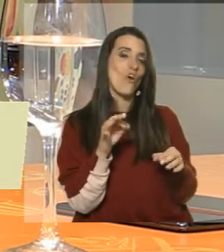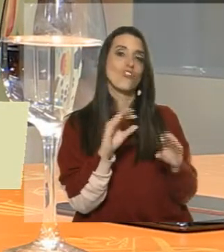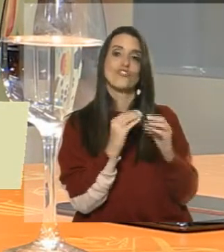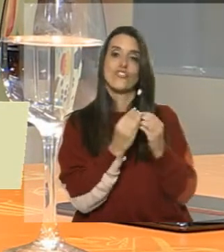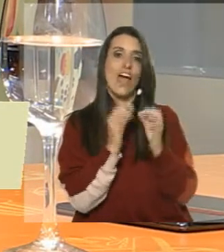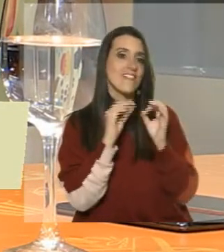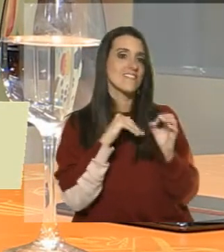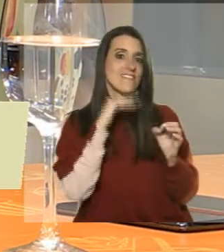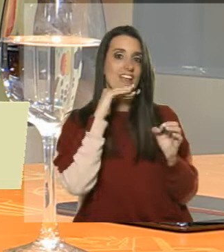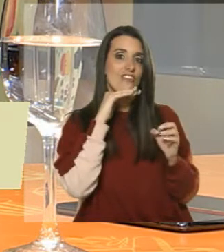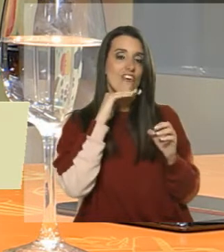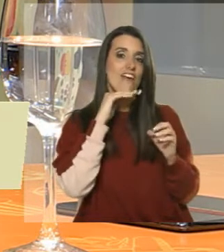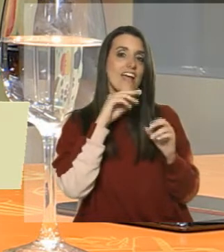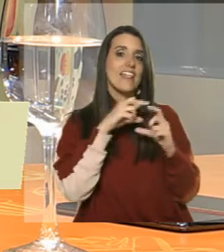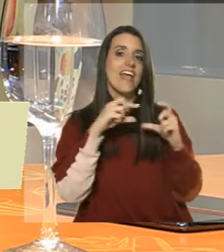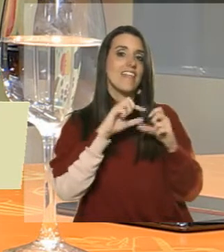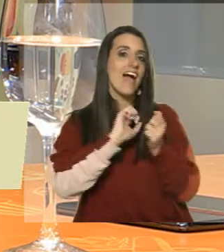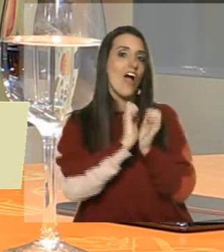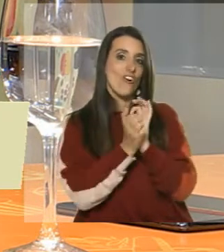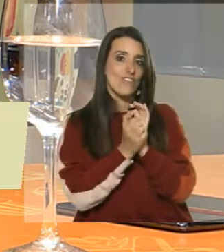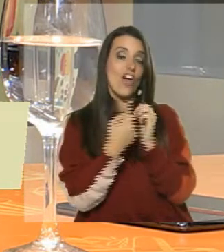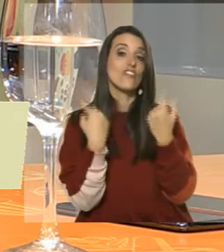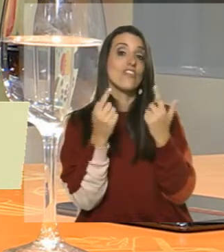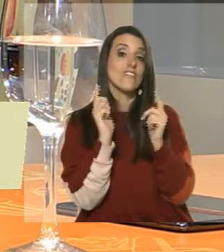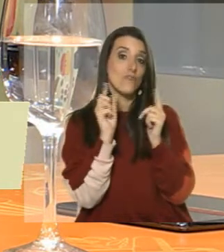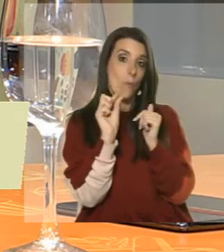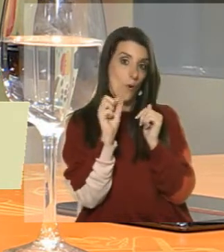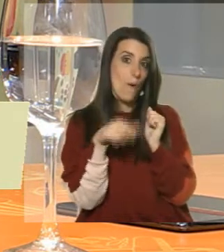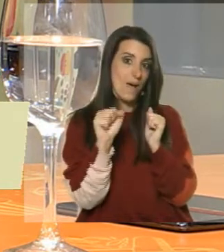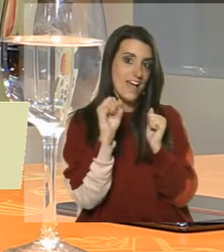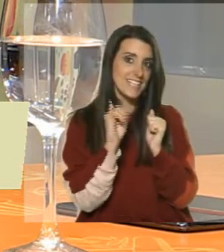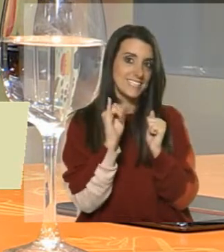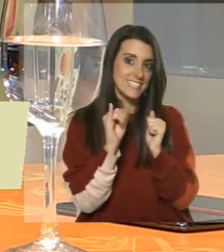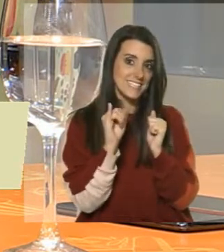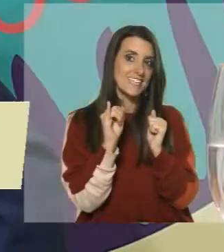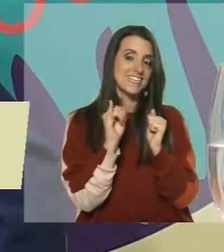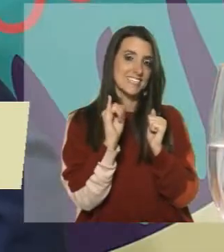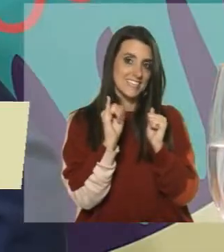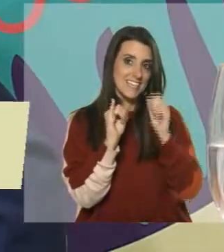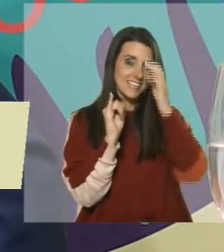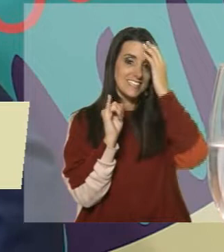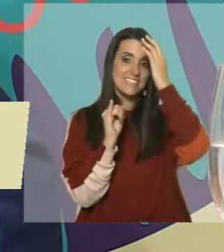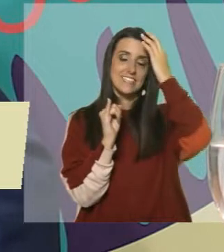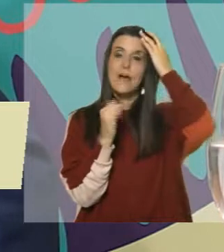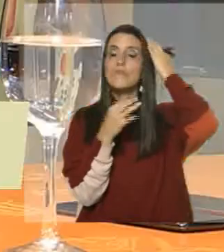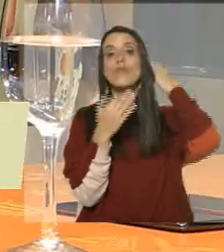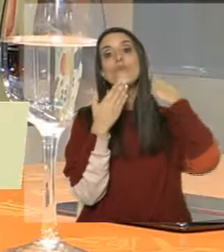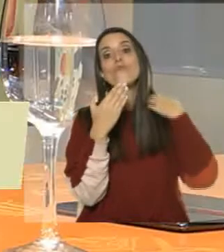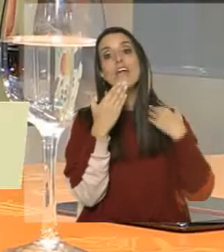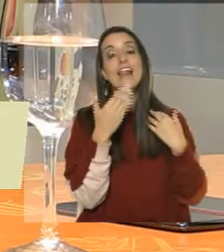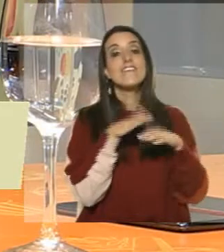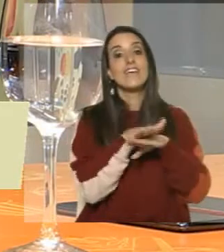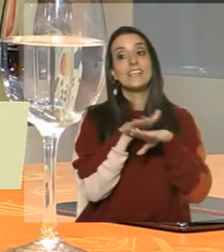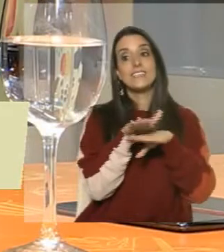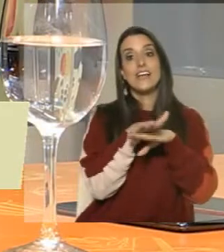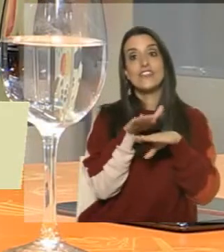entradas agotadas esta gala del tango. Quiere. Igual nosotros vamos a disfrutar un poquito más porque van por a seguir acá hasta el por final. ¿Te parece, Leo? Me parece. Muchísimas gracias, felicitaciones.